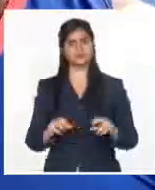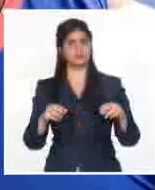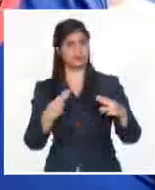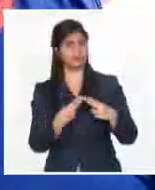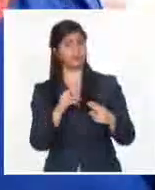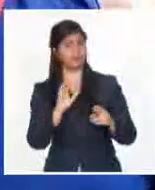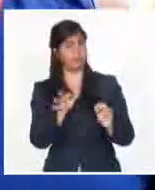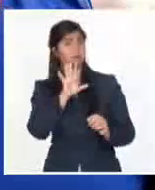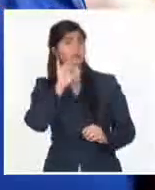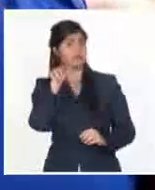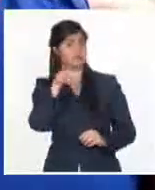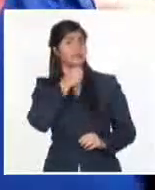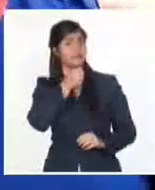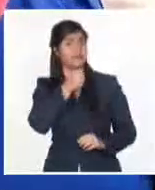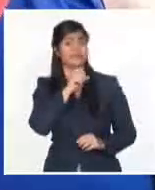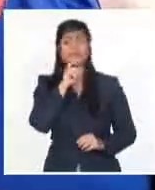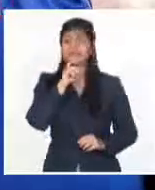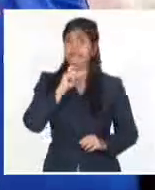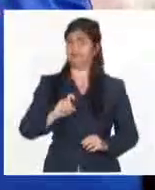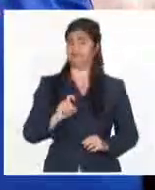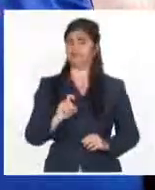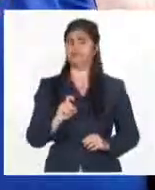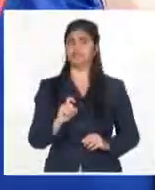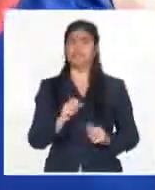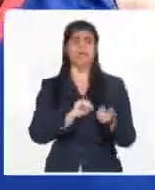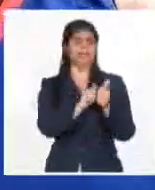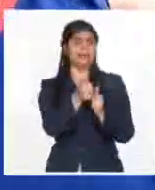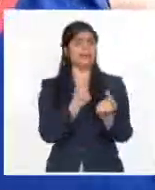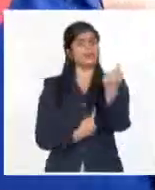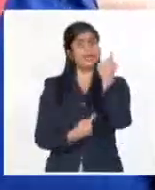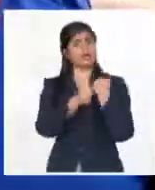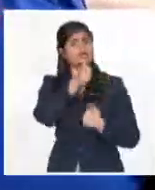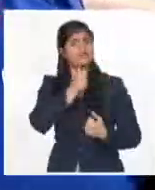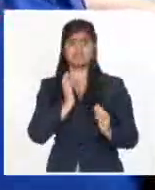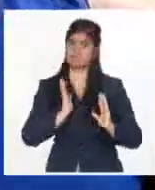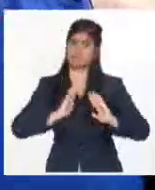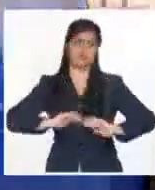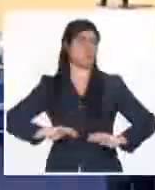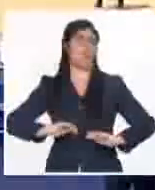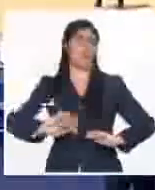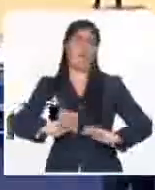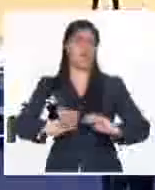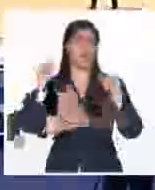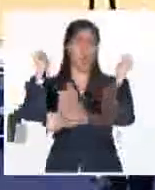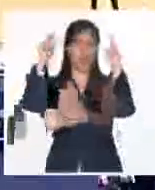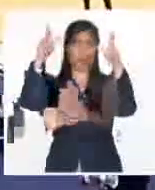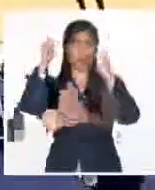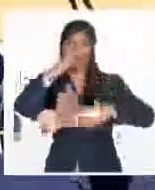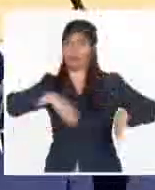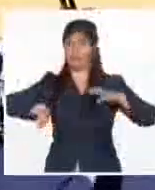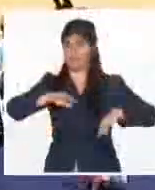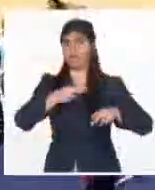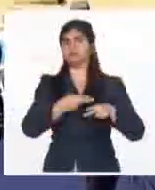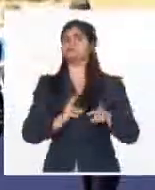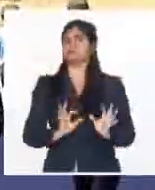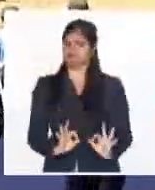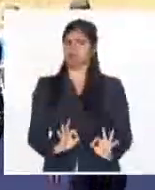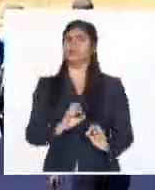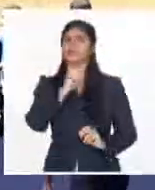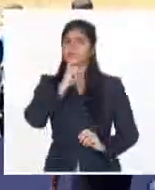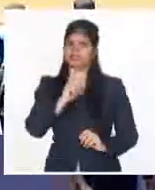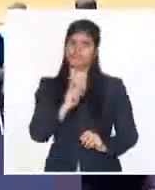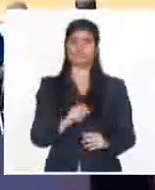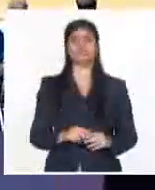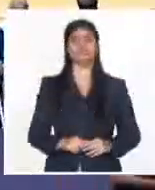tornó difícil, no es partido fácil en el voleibol de playa, y menos en octavo de final. Aquí estaban los ocho grandes, supimos enfrentarnos, supimos darlo todo,